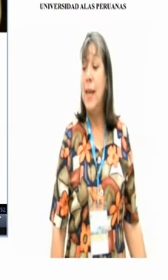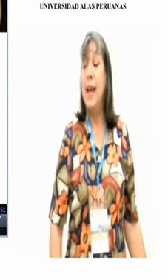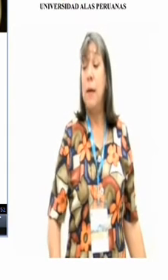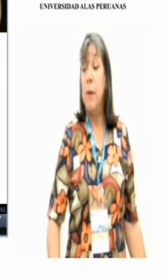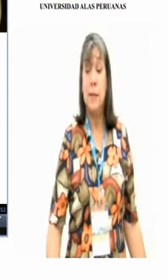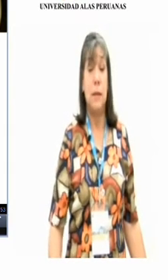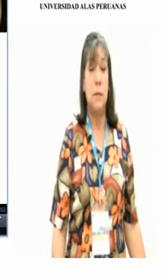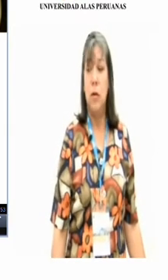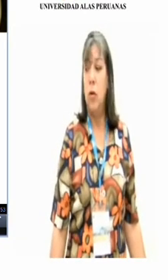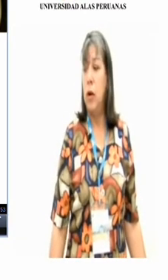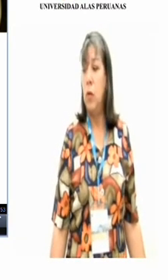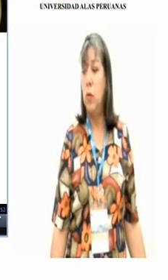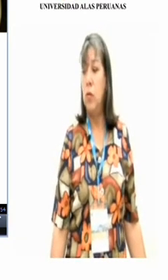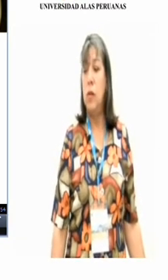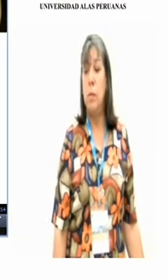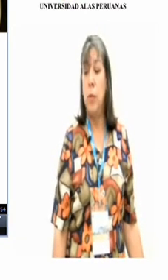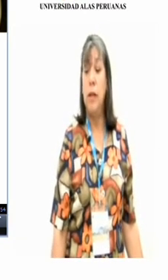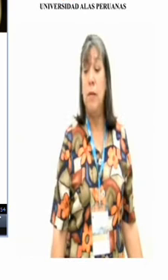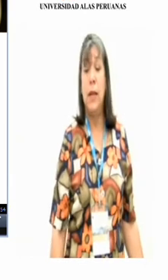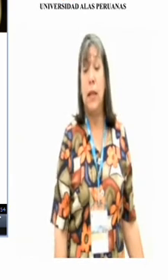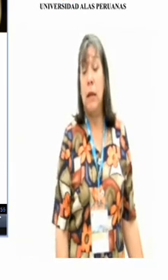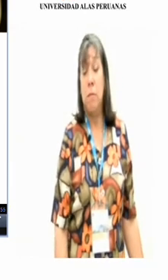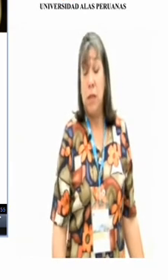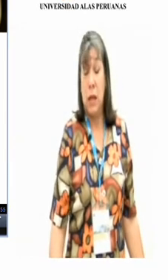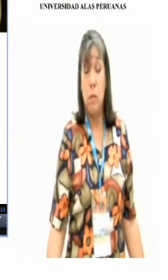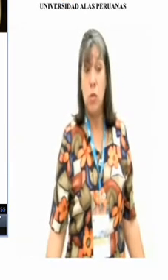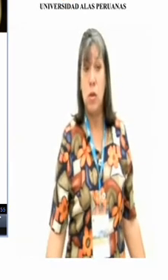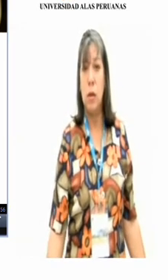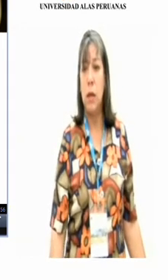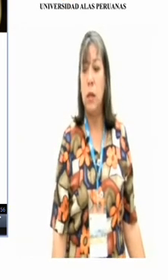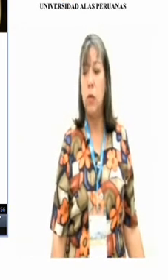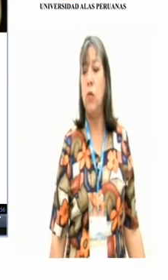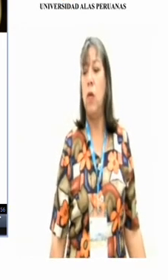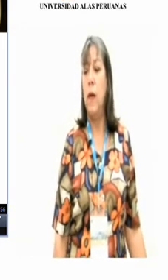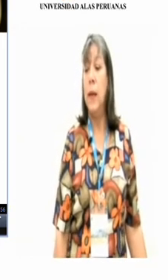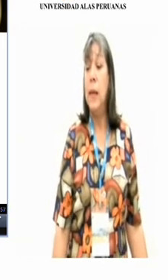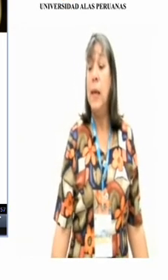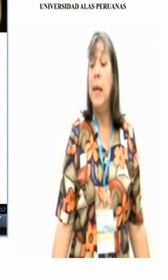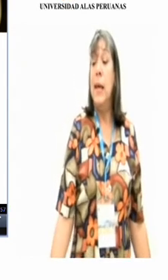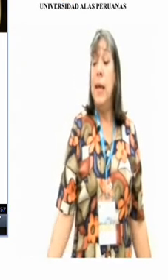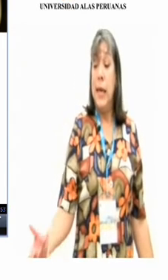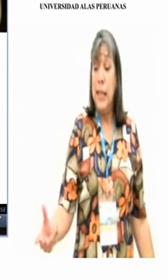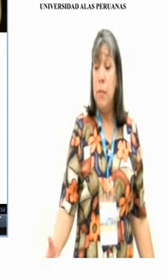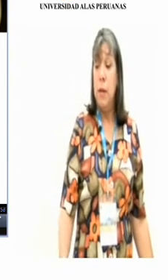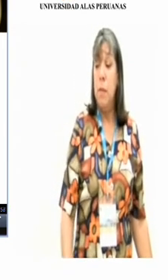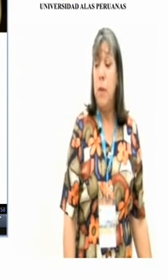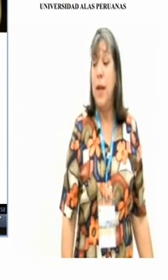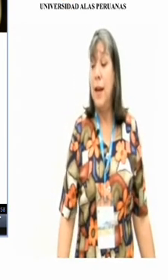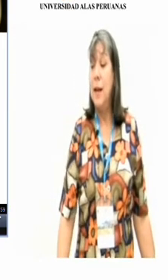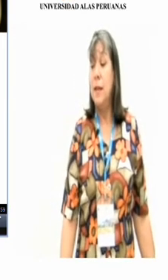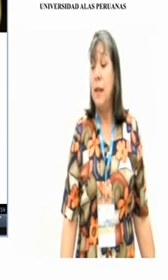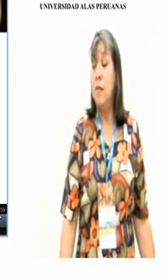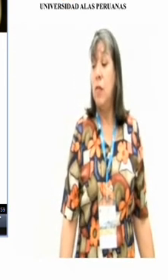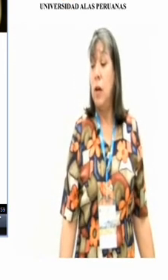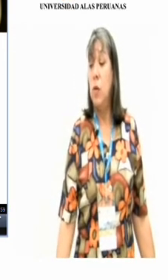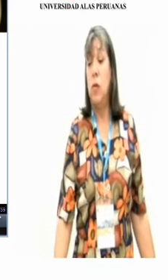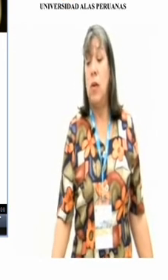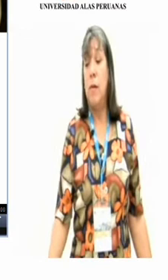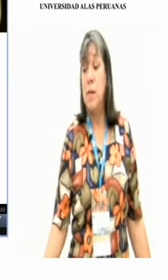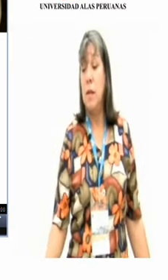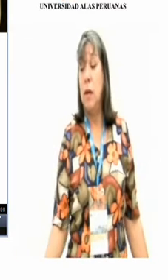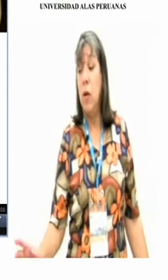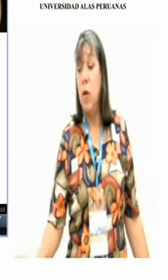otros, que rebasan los recursos disponibles que tienen muchas instituciones. Y también porque gran cantidad de